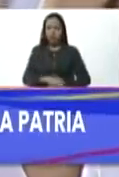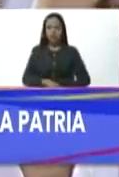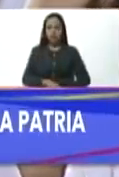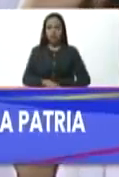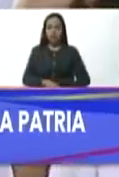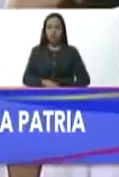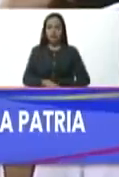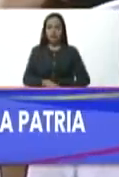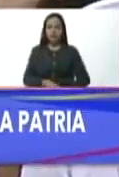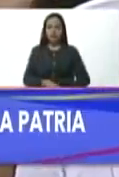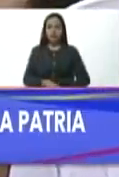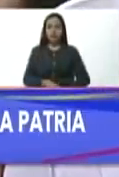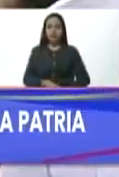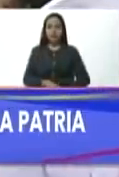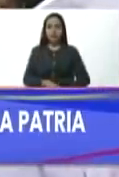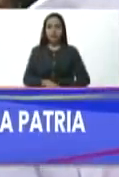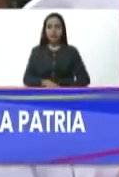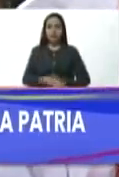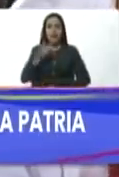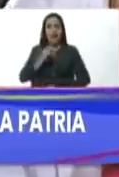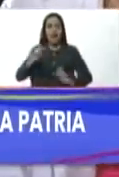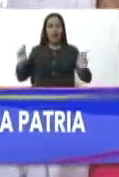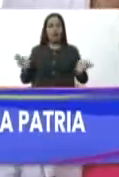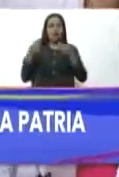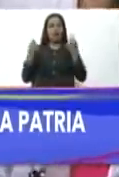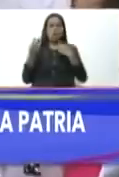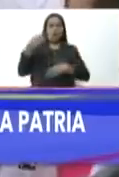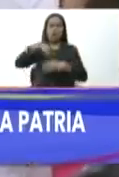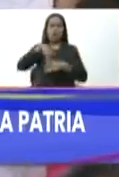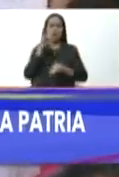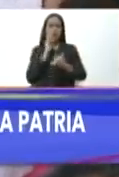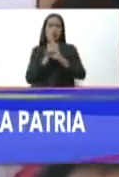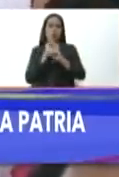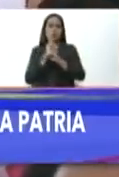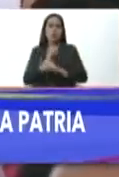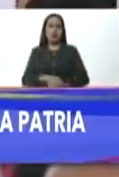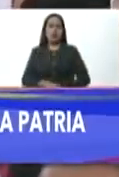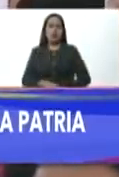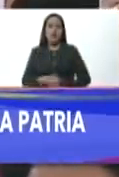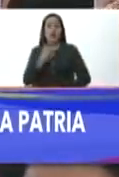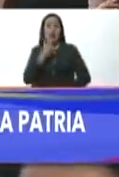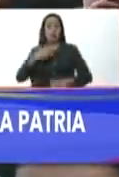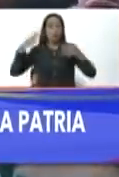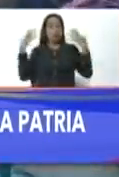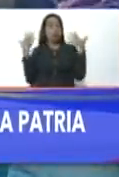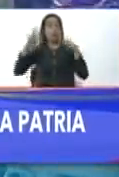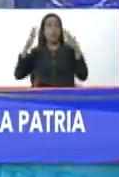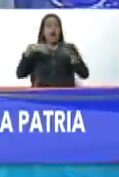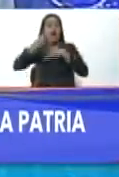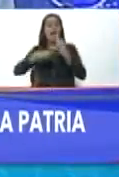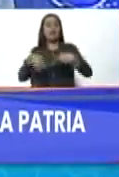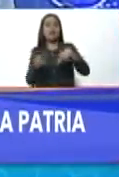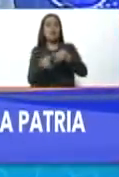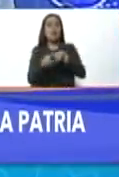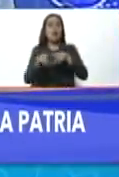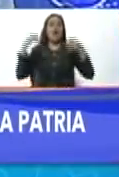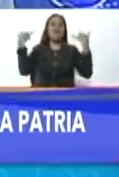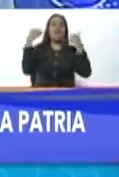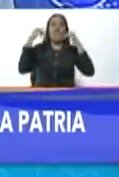Cuando hay campañas en redes sociales que aplauden y hacen fiesta,